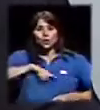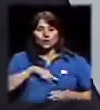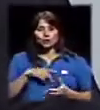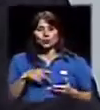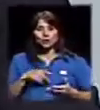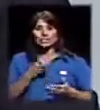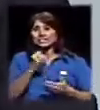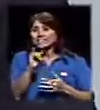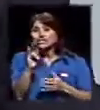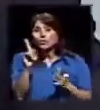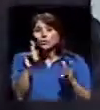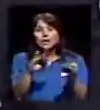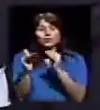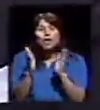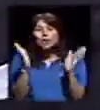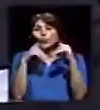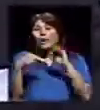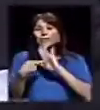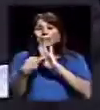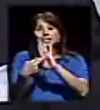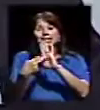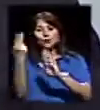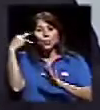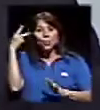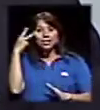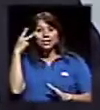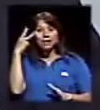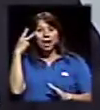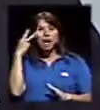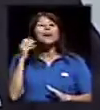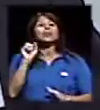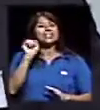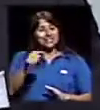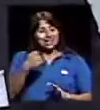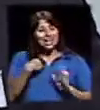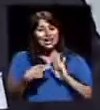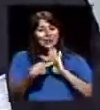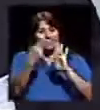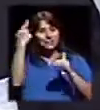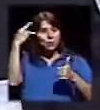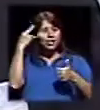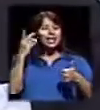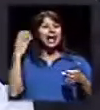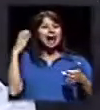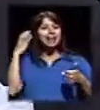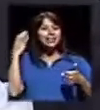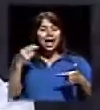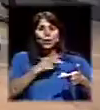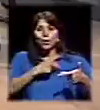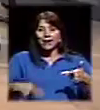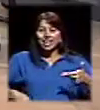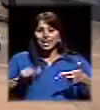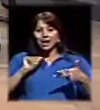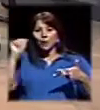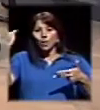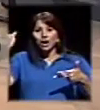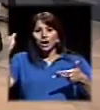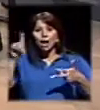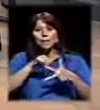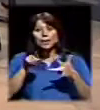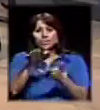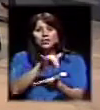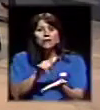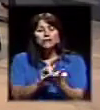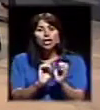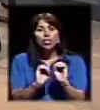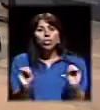ciudad no tenga representación política, como si la tiene Cartago, como si la tiene Heredia, como si la tiene Alajuela, ¿verdad? El que su